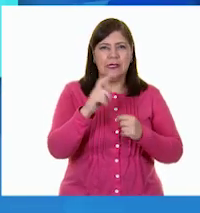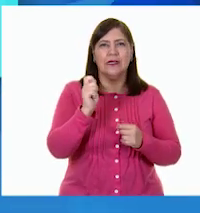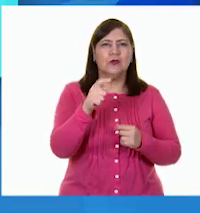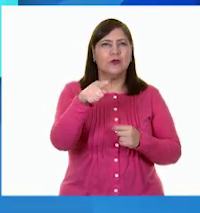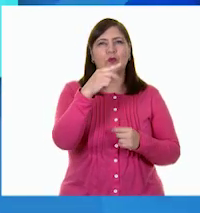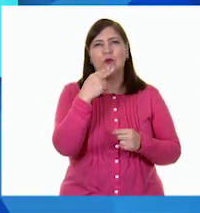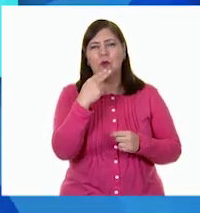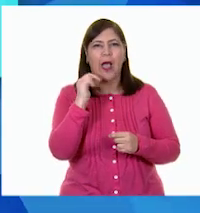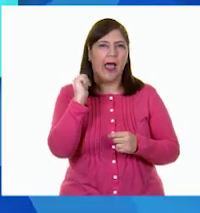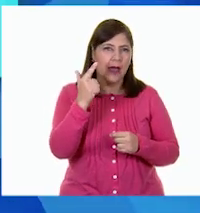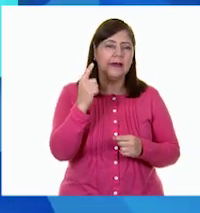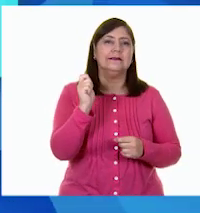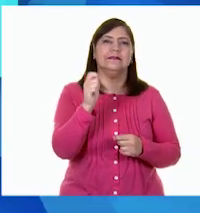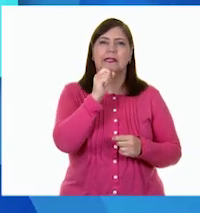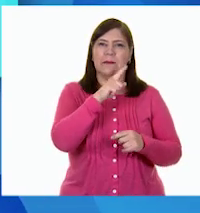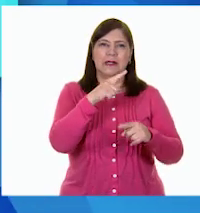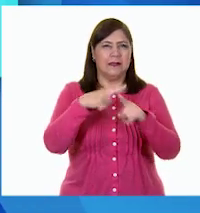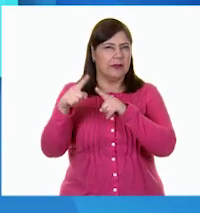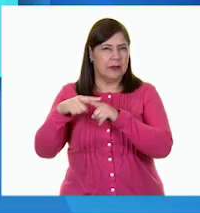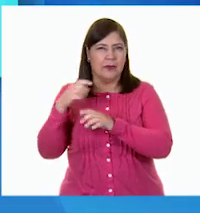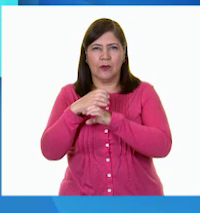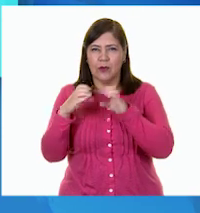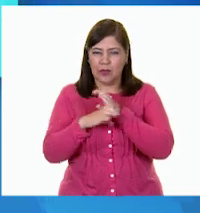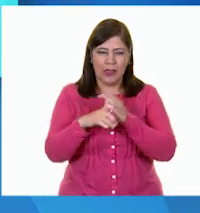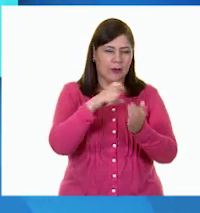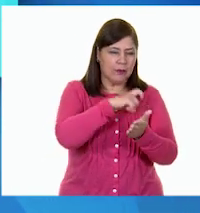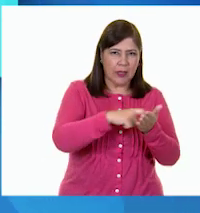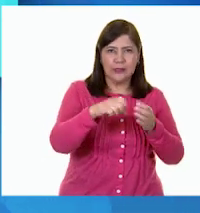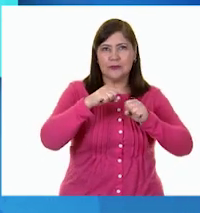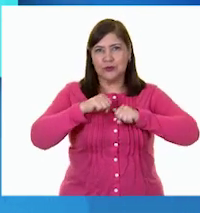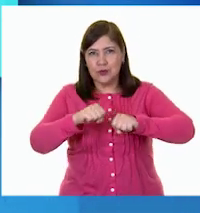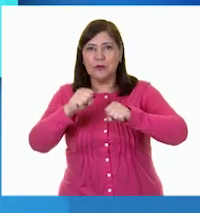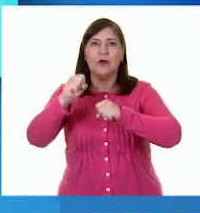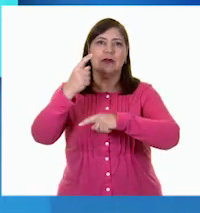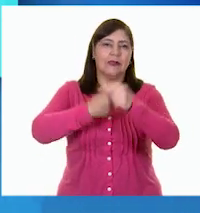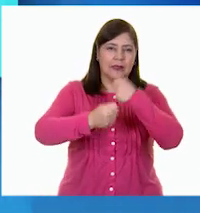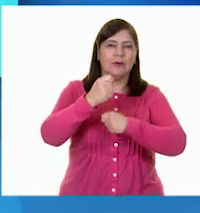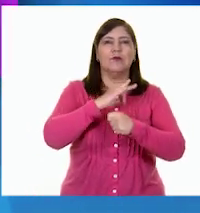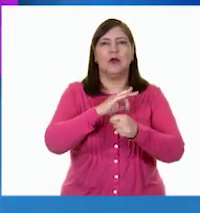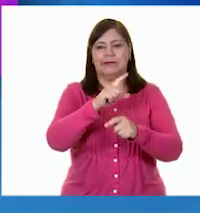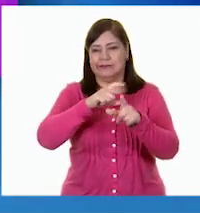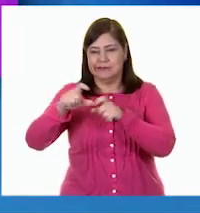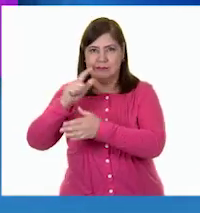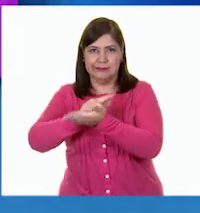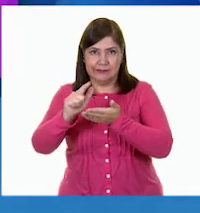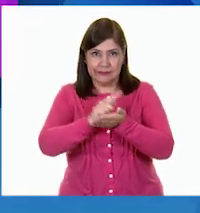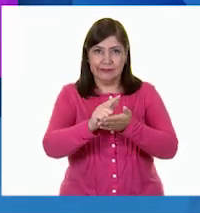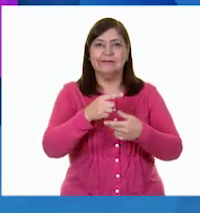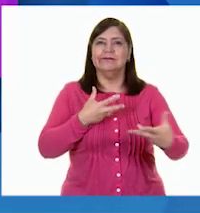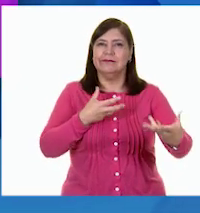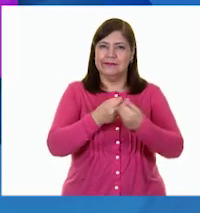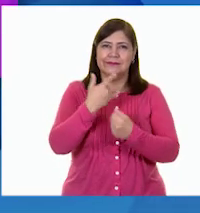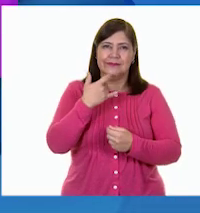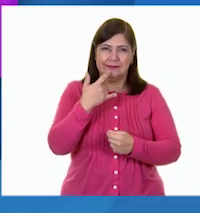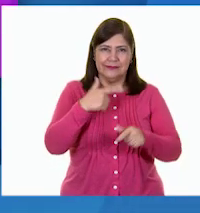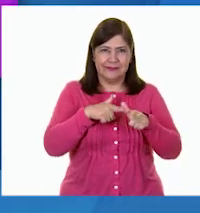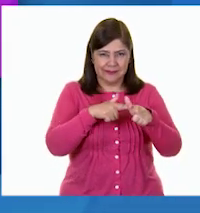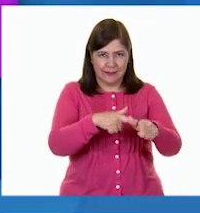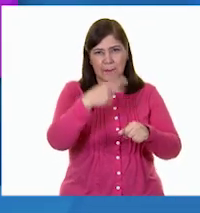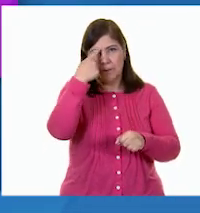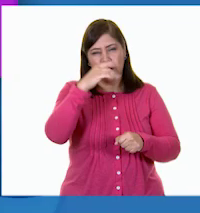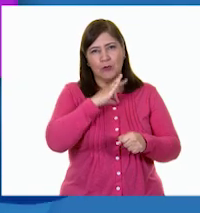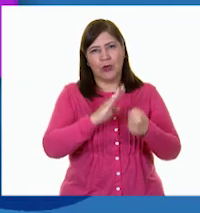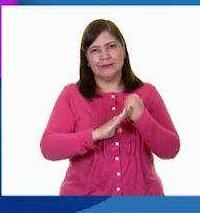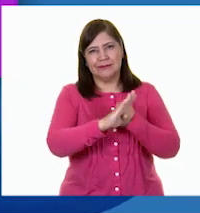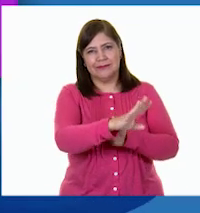más utilizas. También las cosas que compres en la tienda o en el supermercado. Sigamos luchando juntos contra este